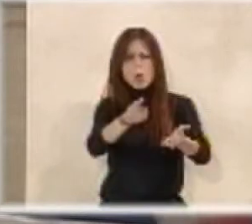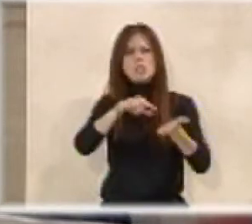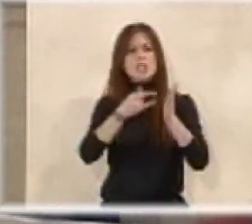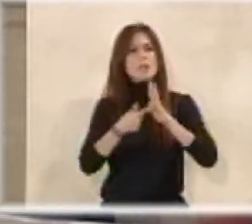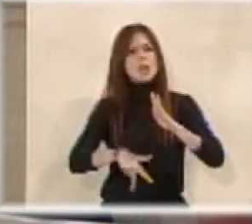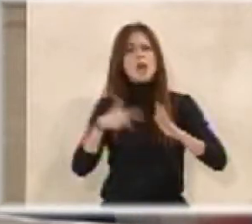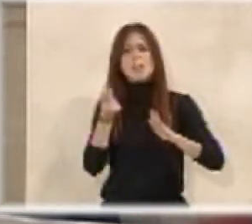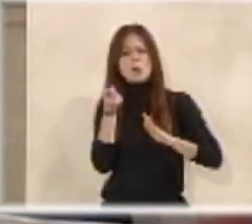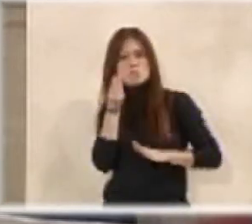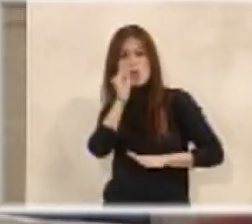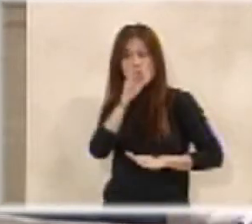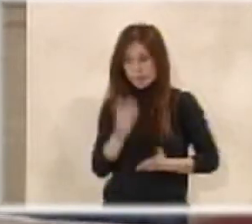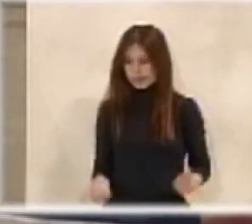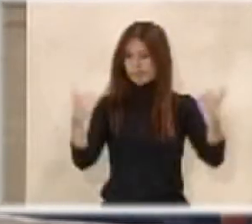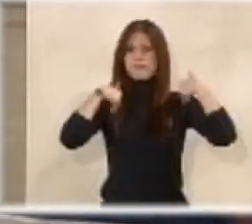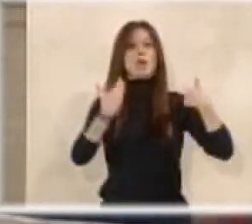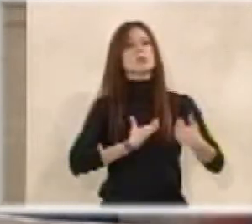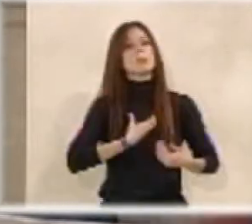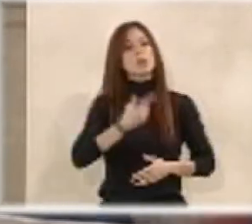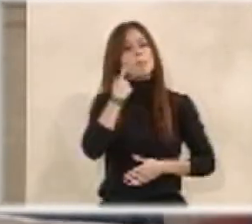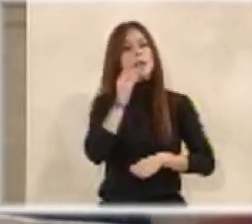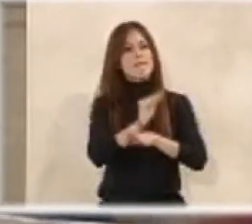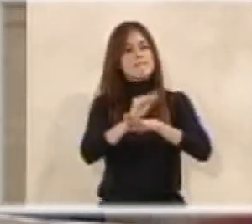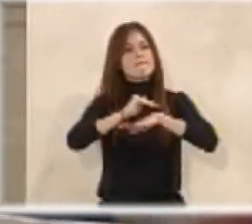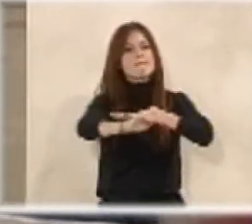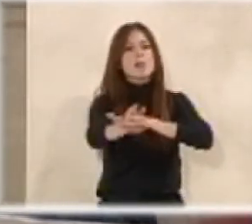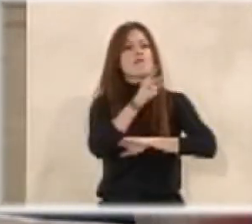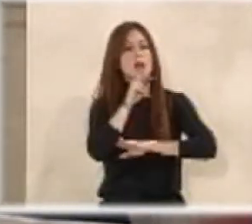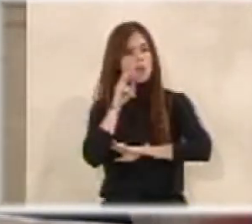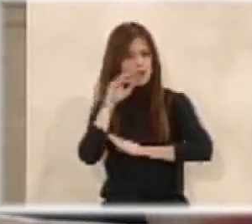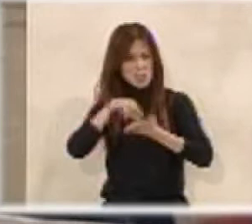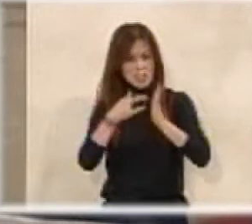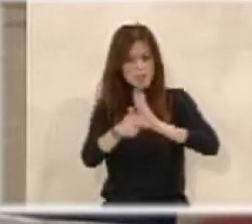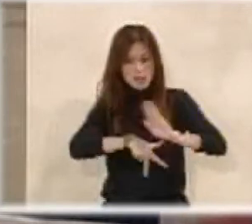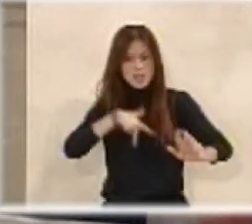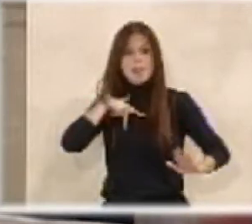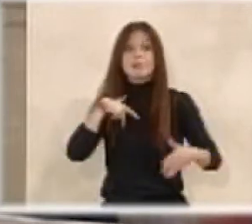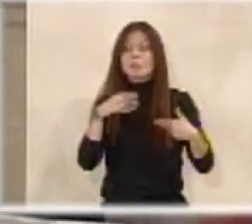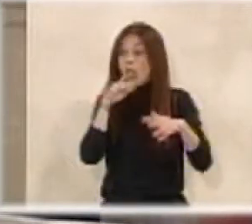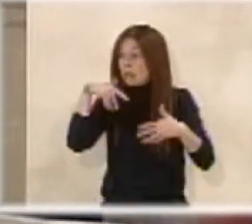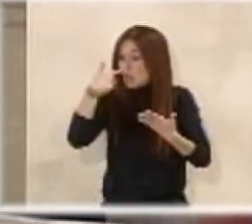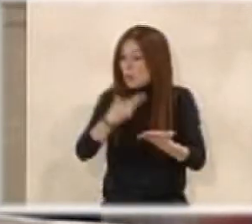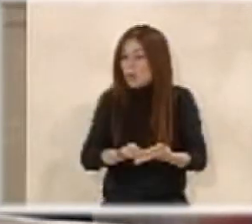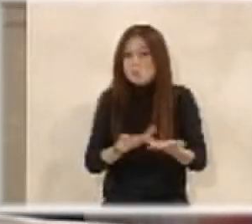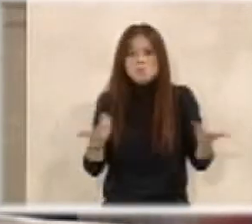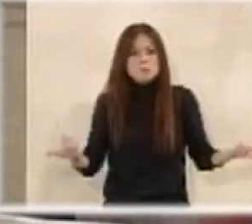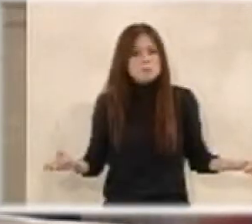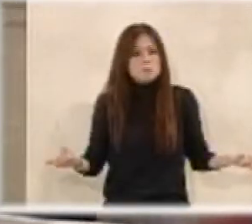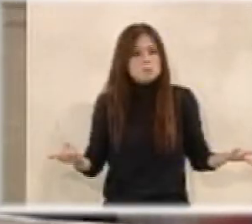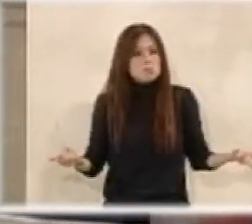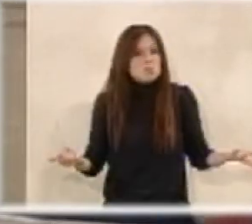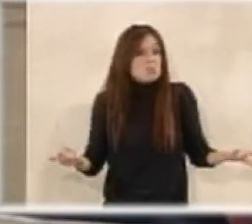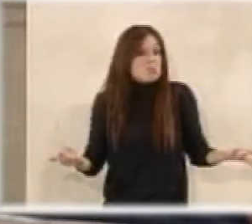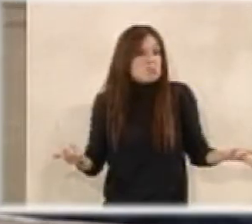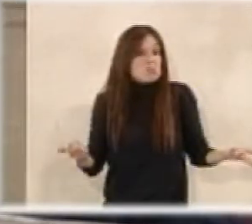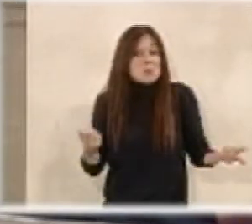sistemas generales, puesto que corresponde al Ayuntamiento de Almería la conservación, el mantenimiento de los sistemas generales, cosa que hasta ahora ha sido de una